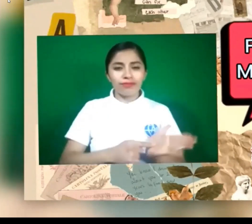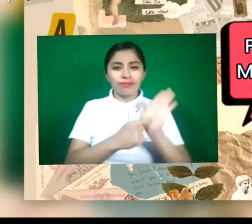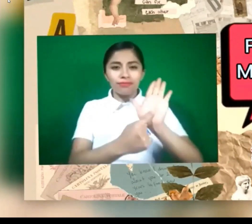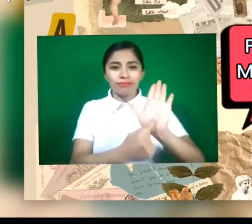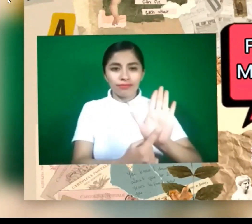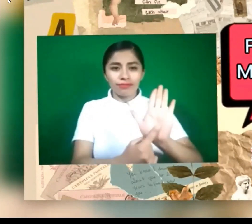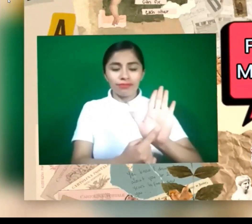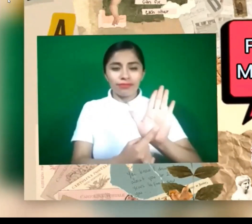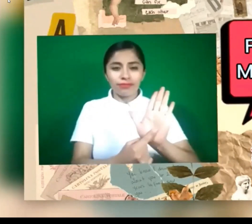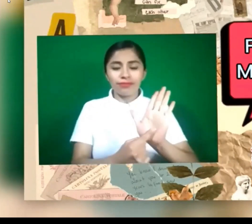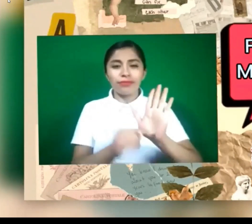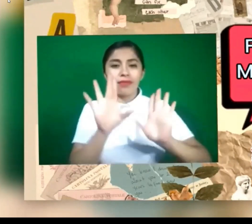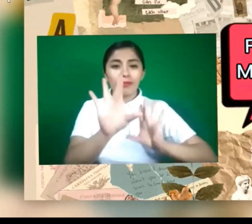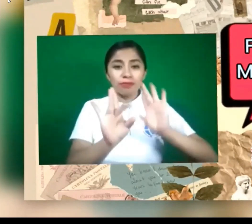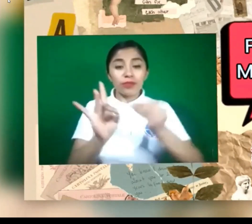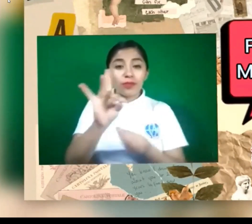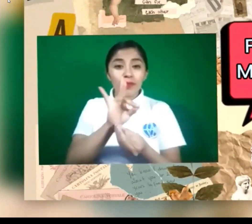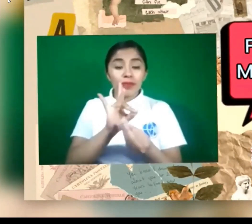gusto de presentarle